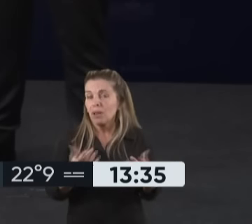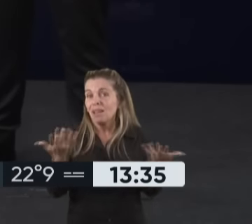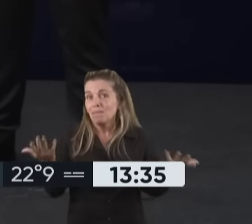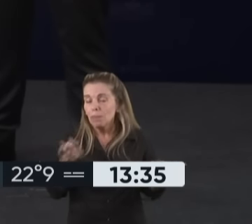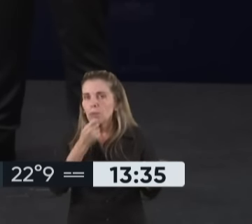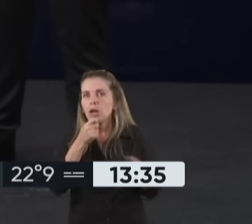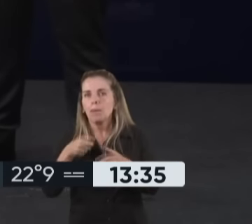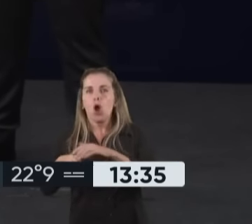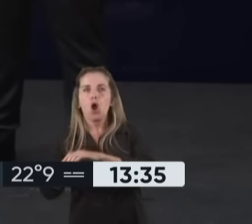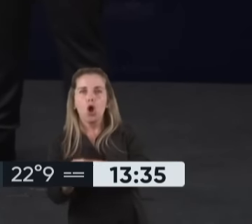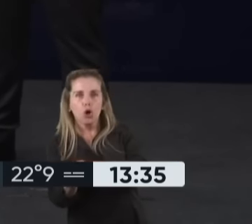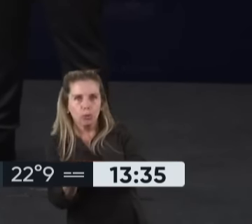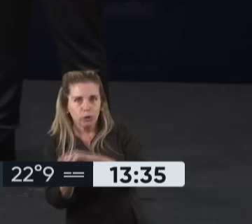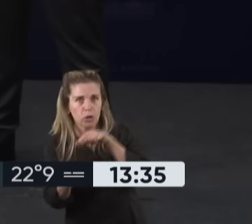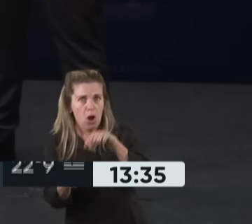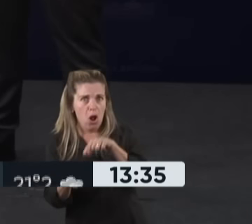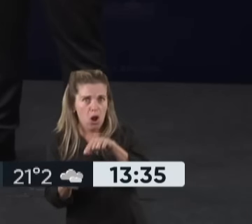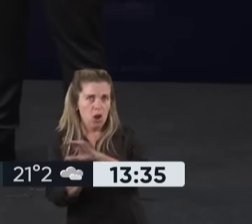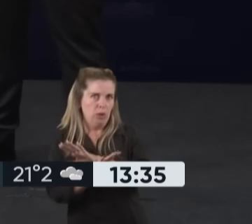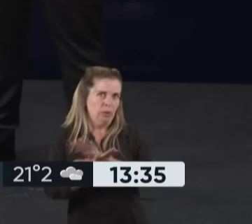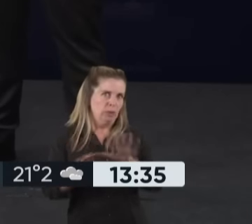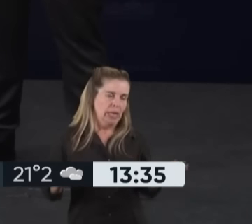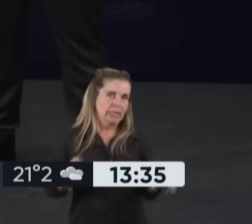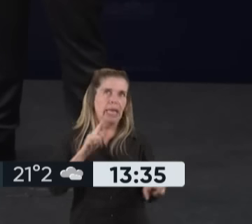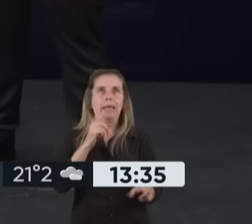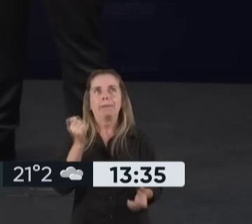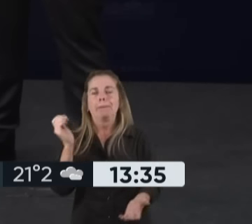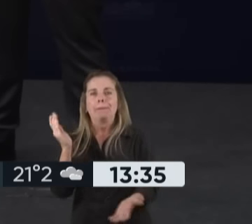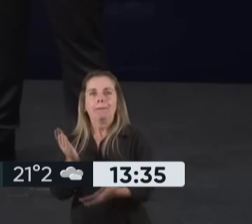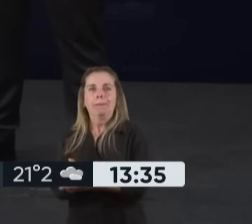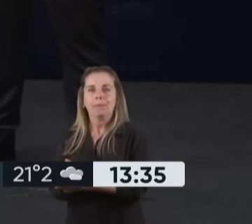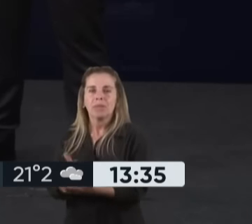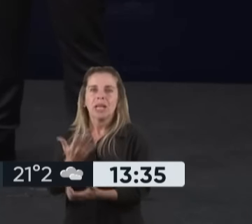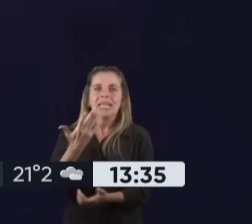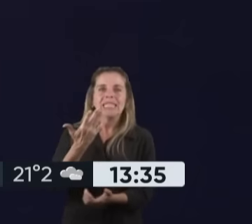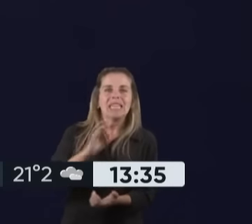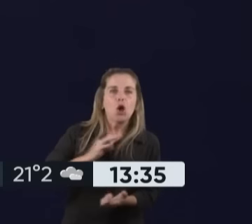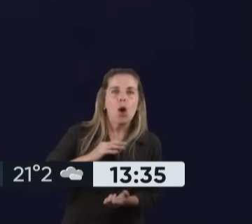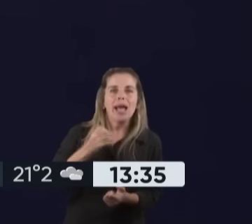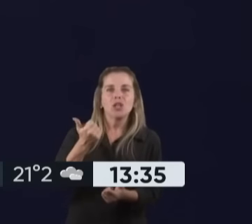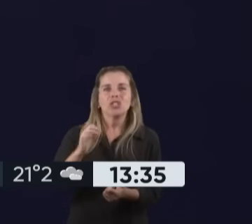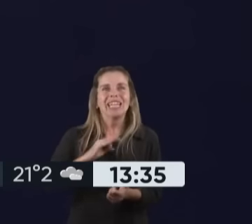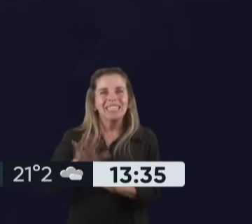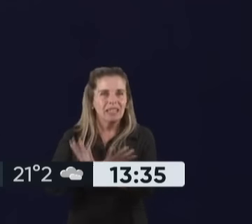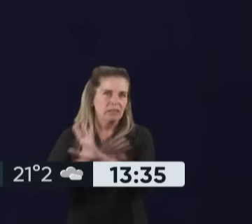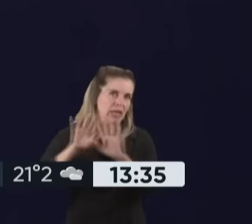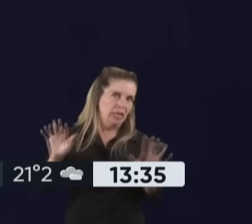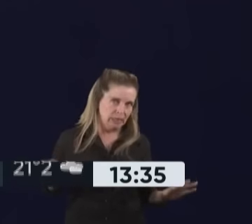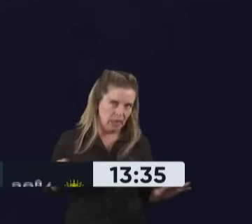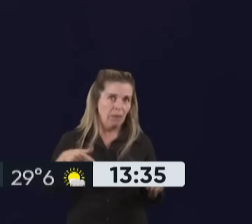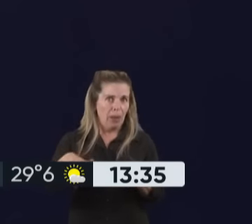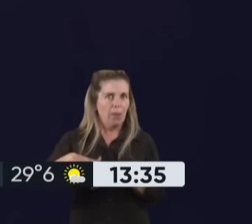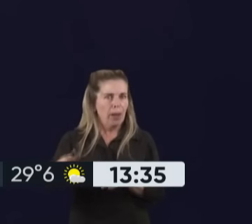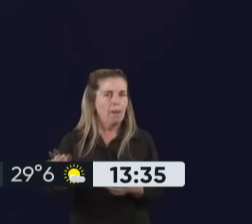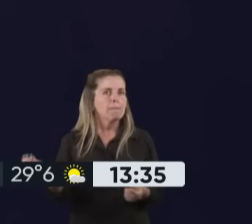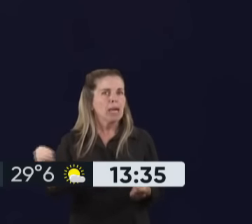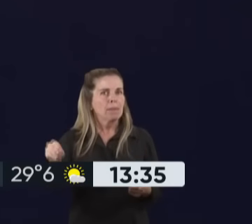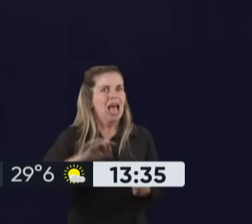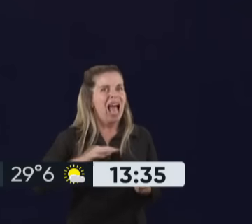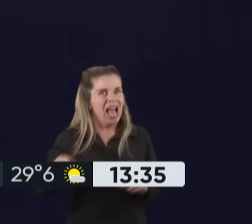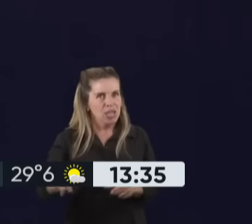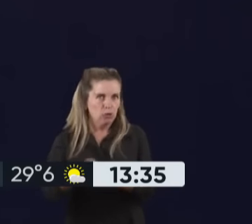de corrupción van a dejar de ser delitos que tengan penas de 5 o 6 años. Van a tener penas graves y gravísimas de acuerdo